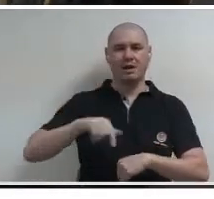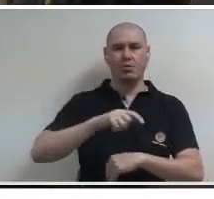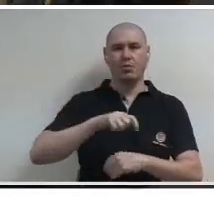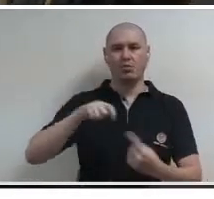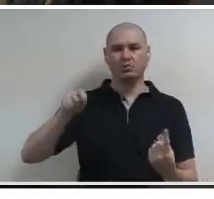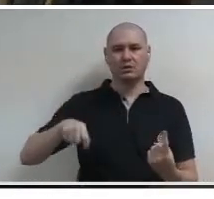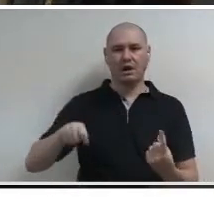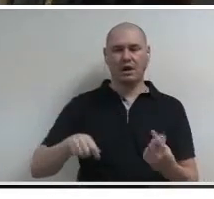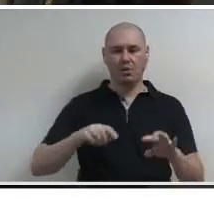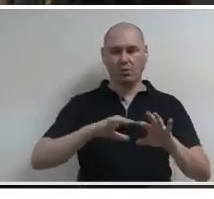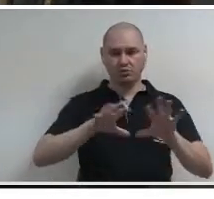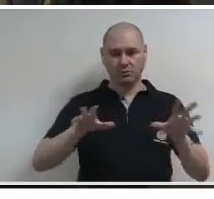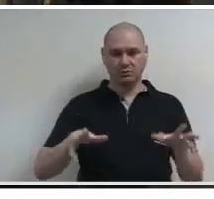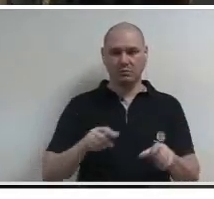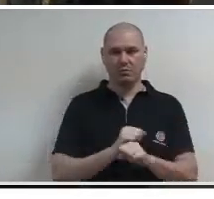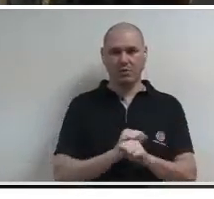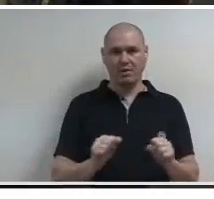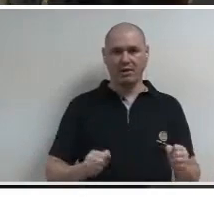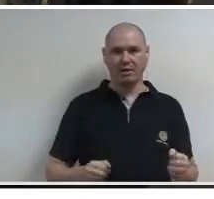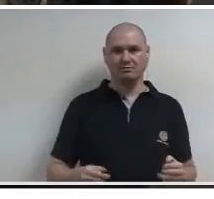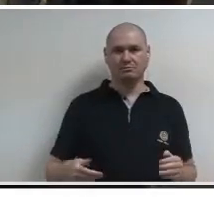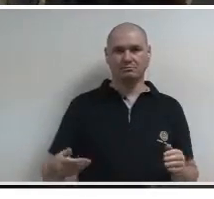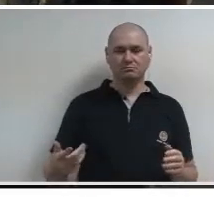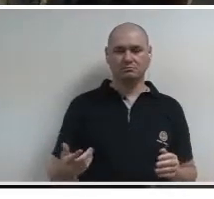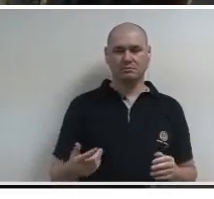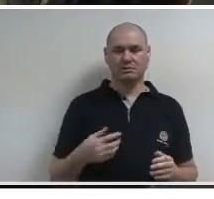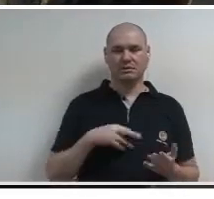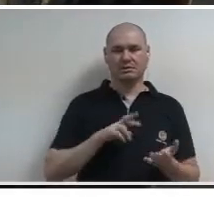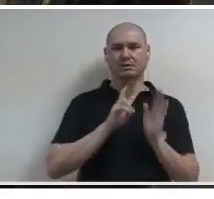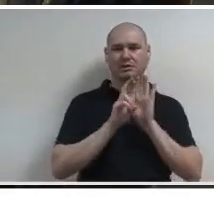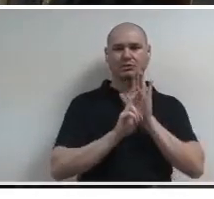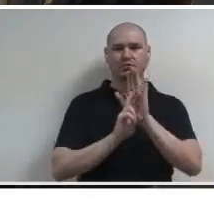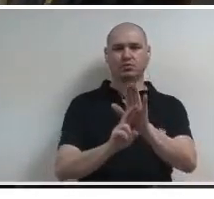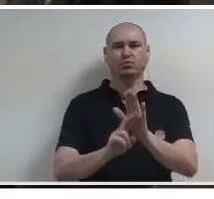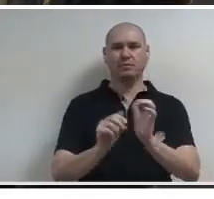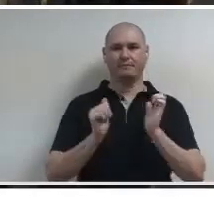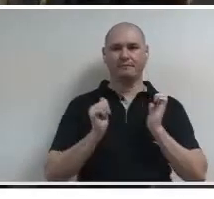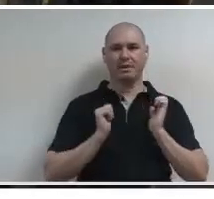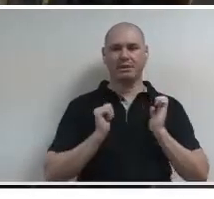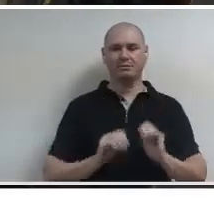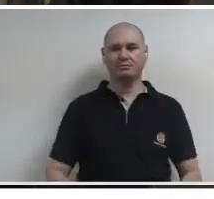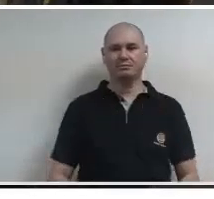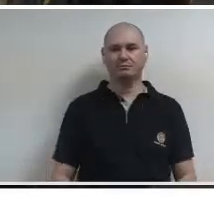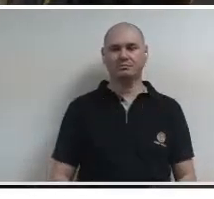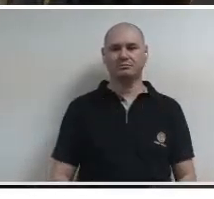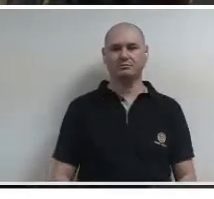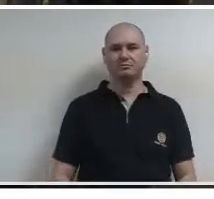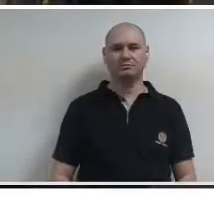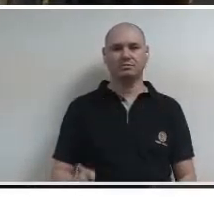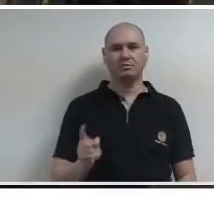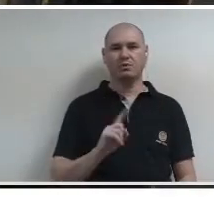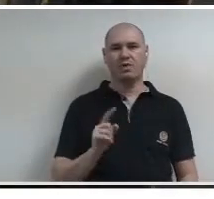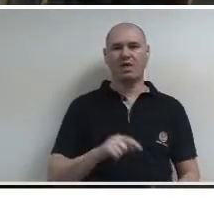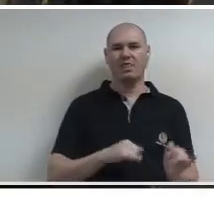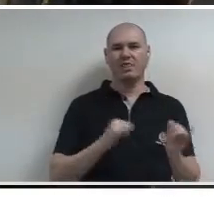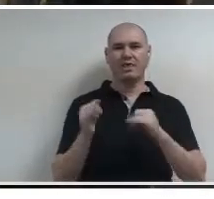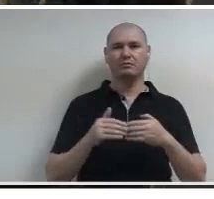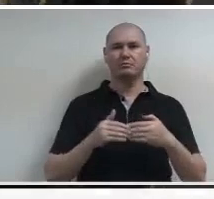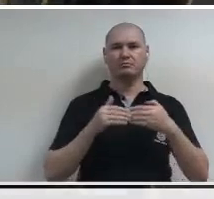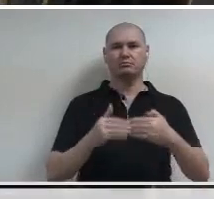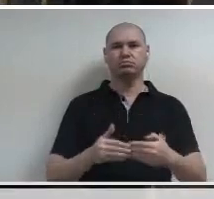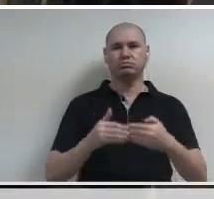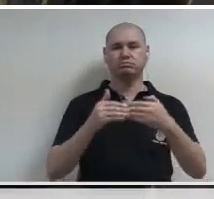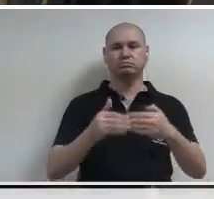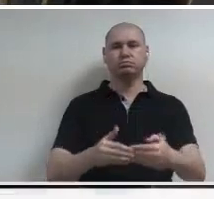ese pe juzgado fuera tiempo, ahora voy y chupé o ni ordena por nada.